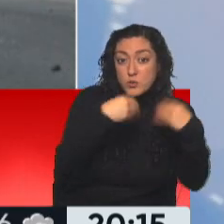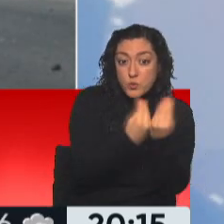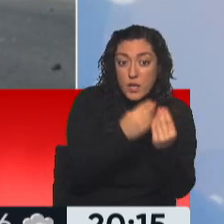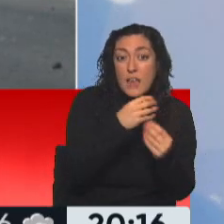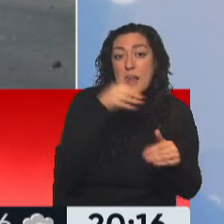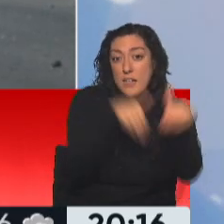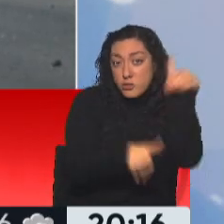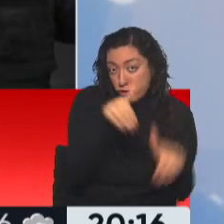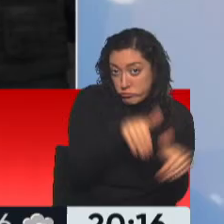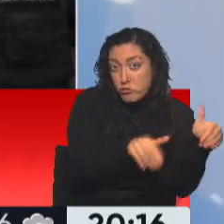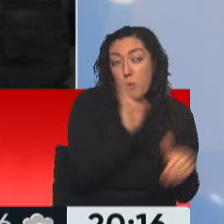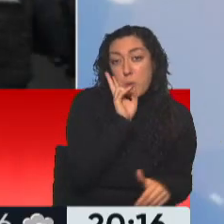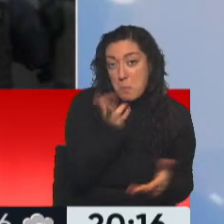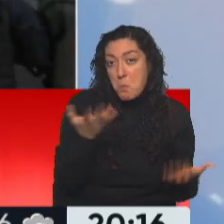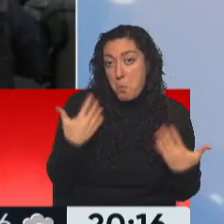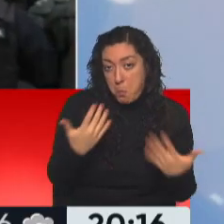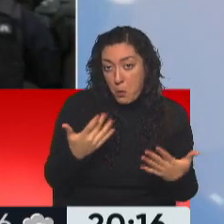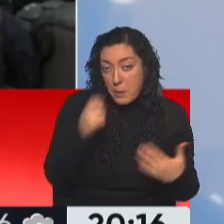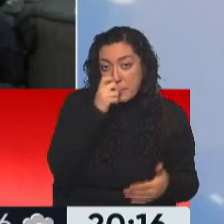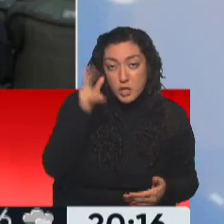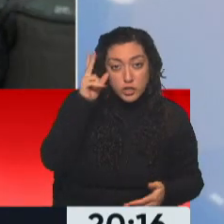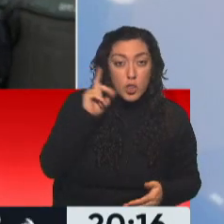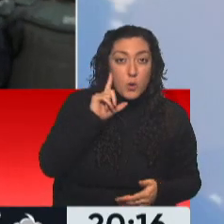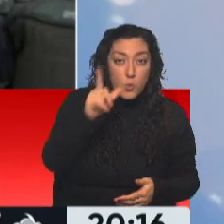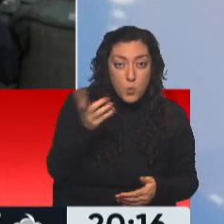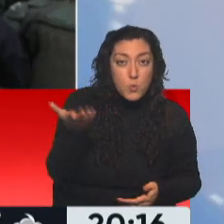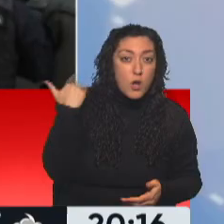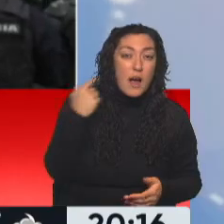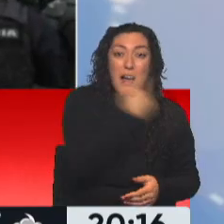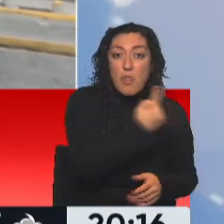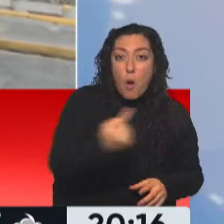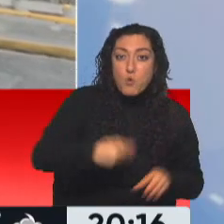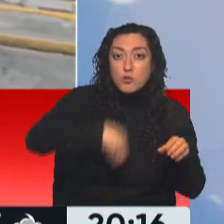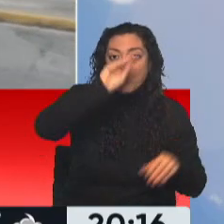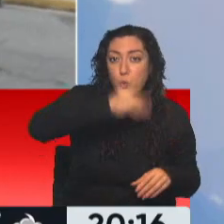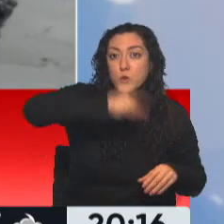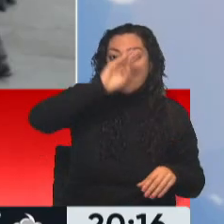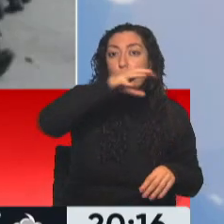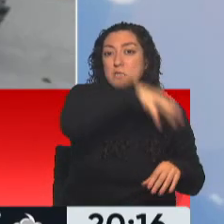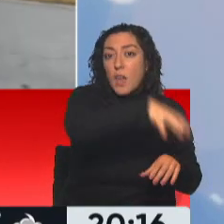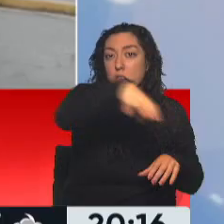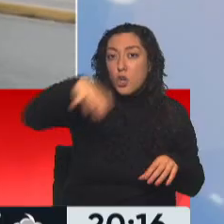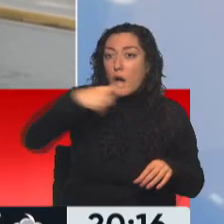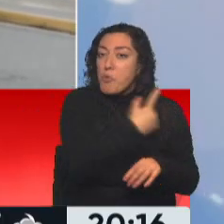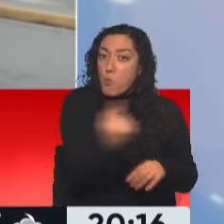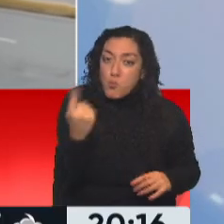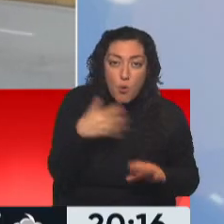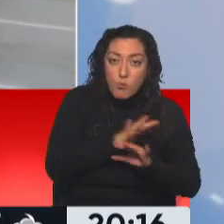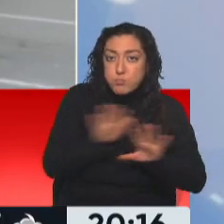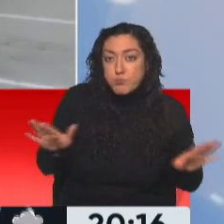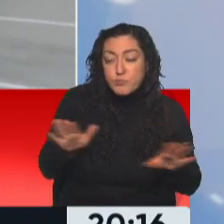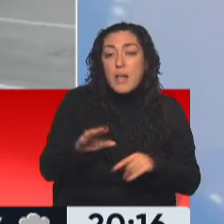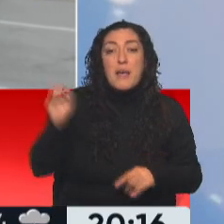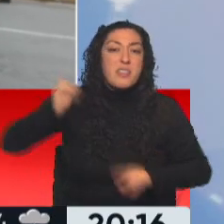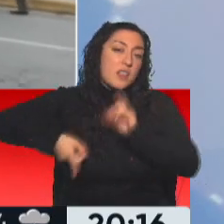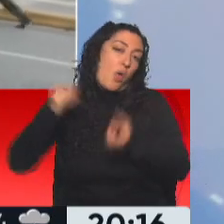la elección del 28 de julio, y ahí están acta por acta, centro por centro. Por supuesto que la dictadura va a